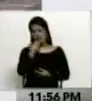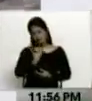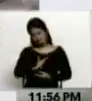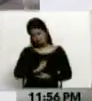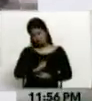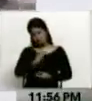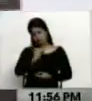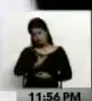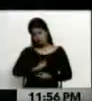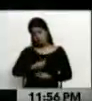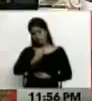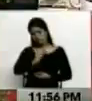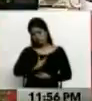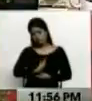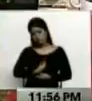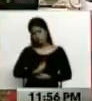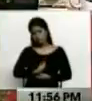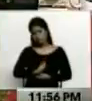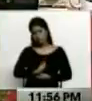cabi